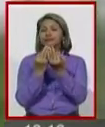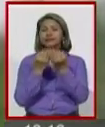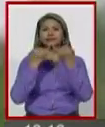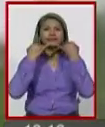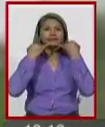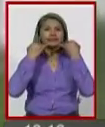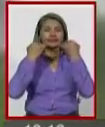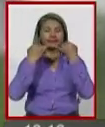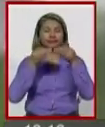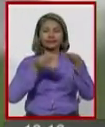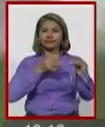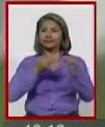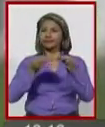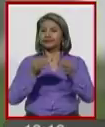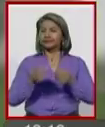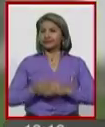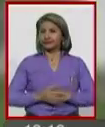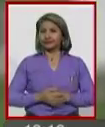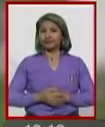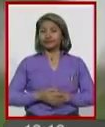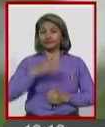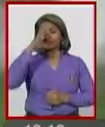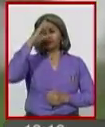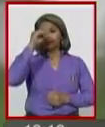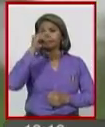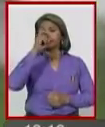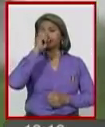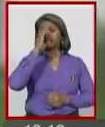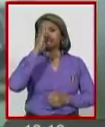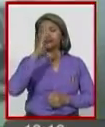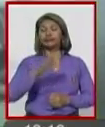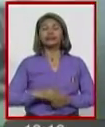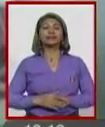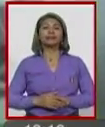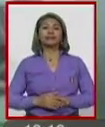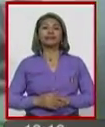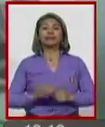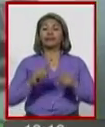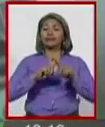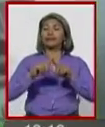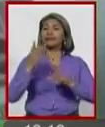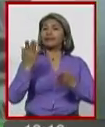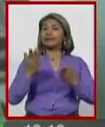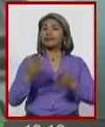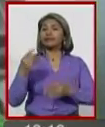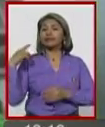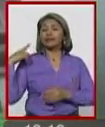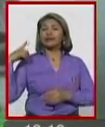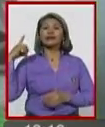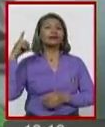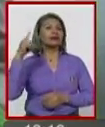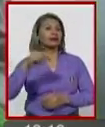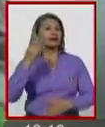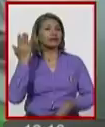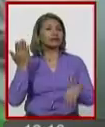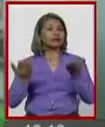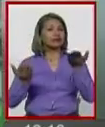los informes periciales, el conductor estaba sobrio. Se presume de que hubo exceso de